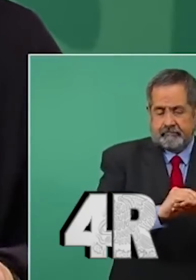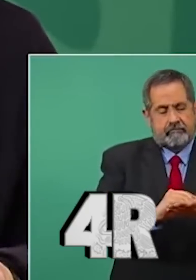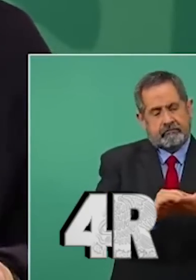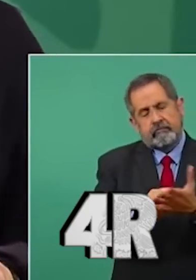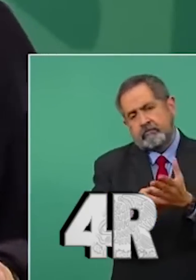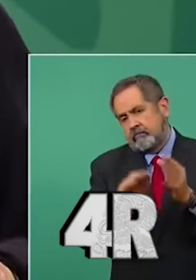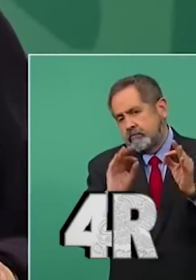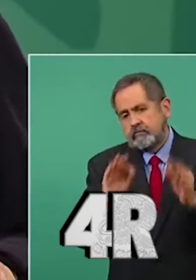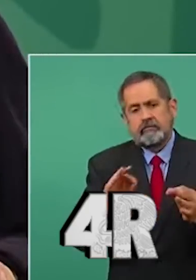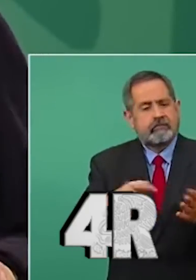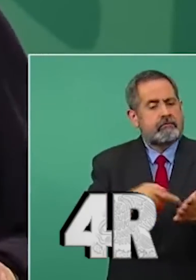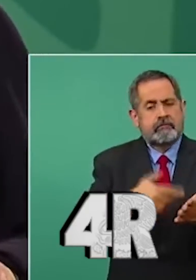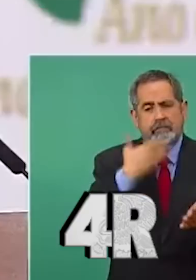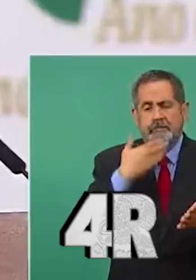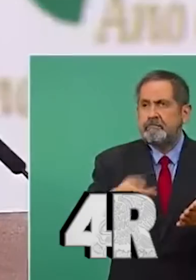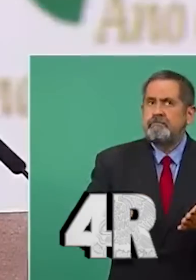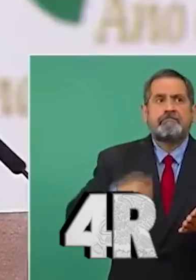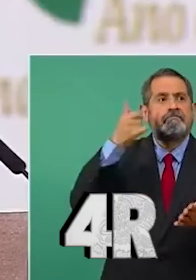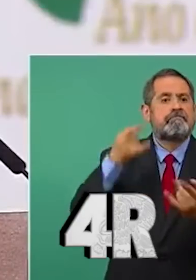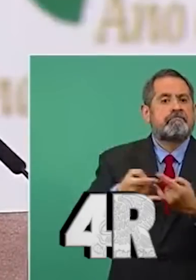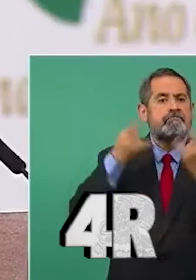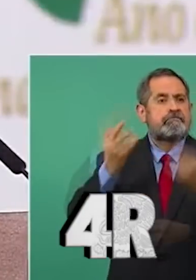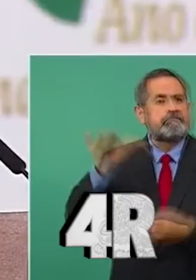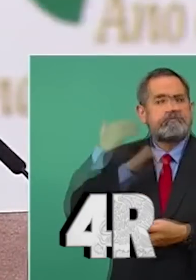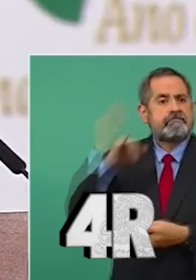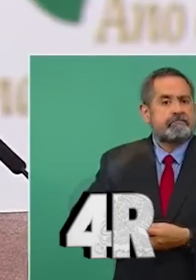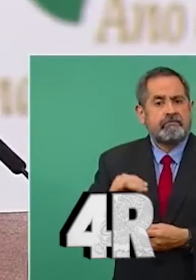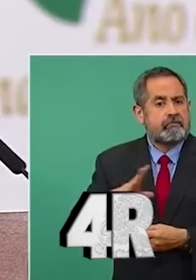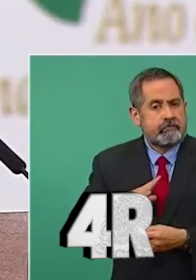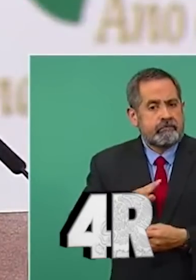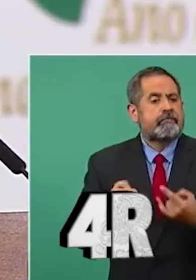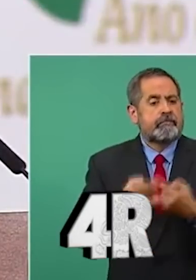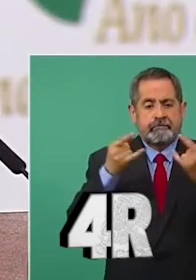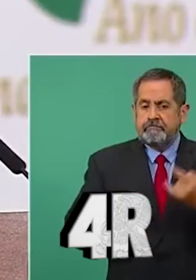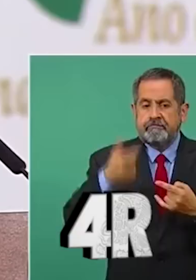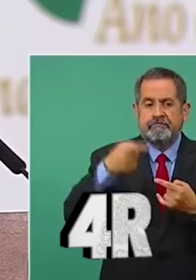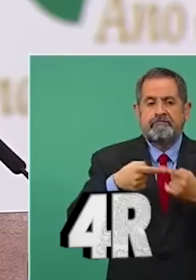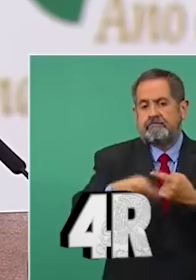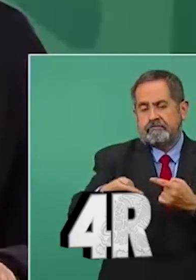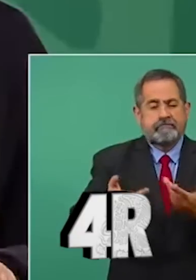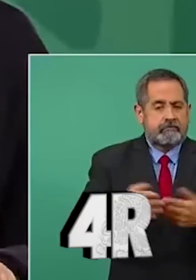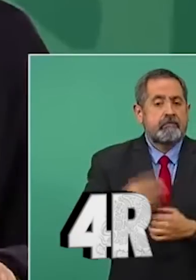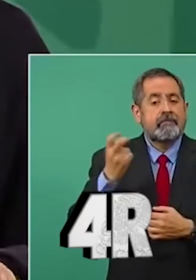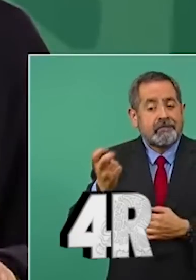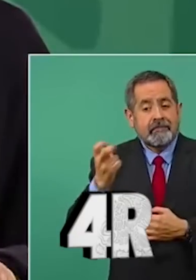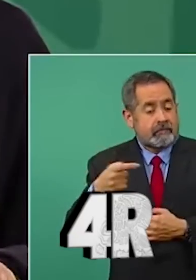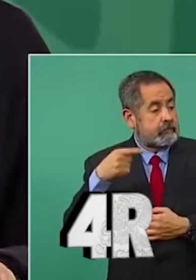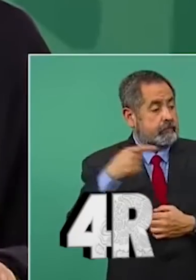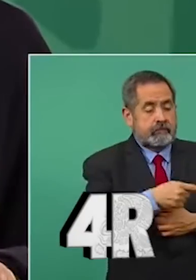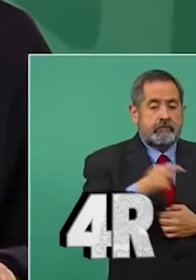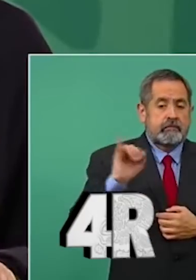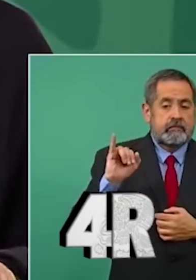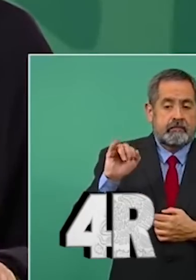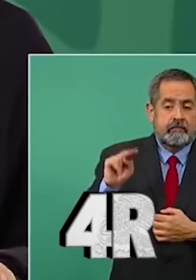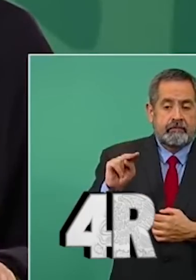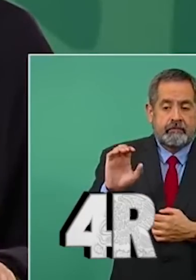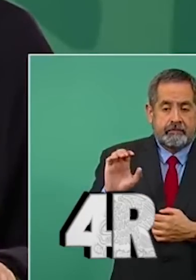es un hecho histórico. Entonces, el INE acudió a la